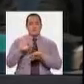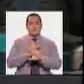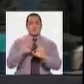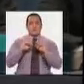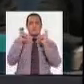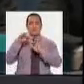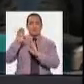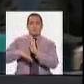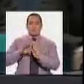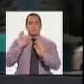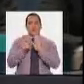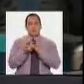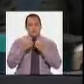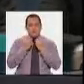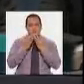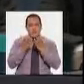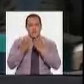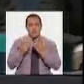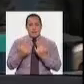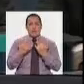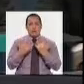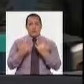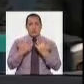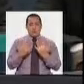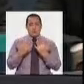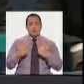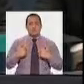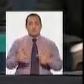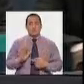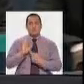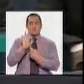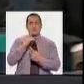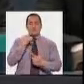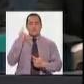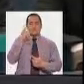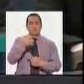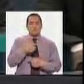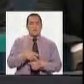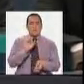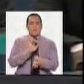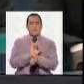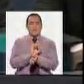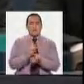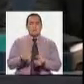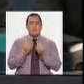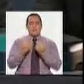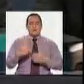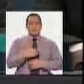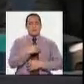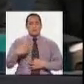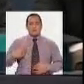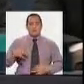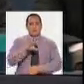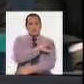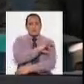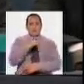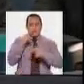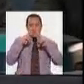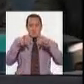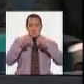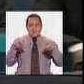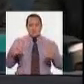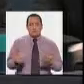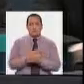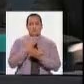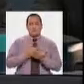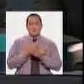tema subalterno. Quiero informarles también que el día de hoy vamos a presentar una denuncia penal para que el Ministerio Público investigue este